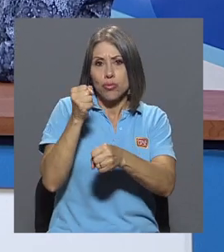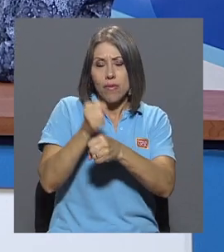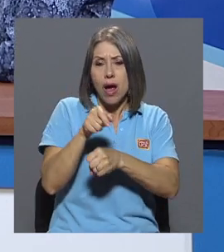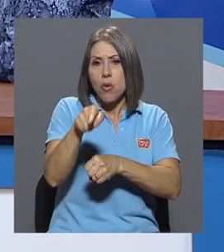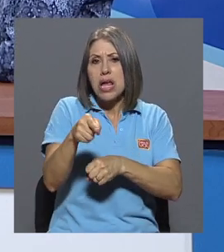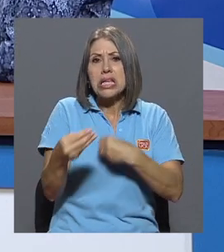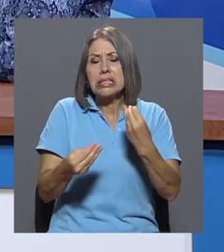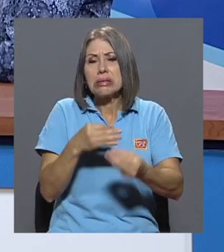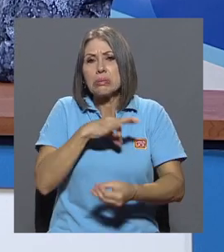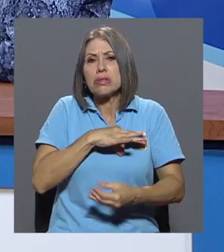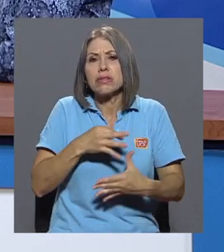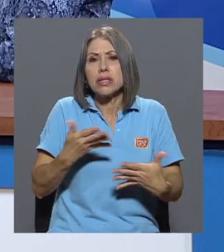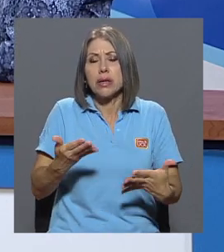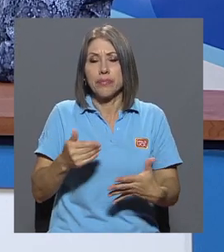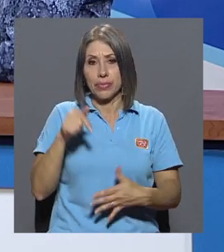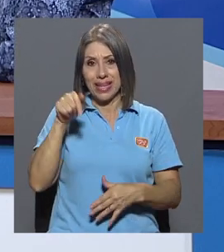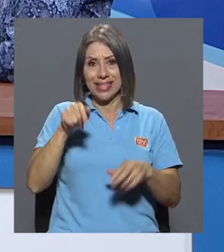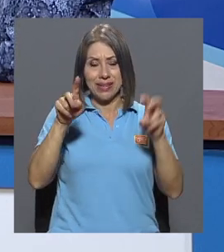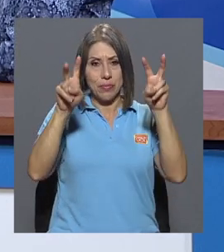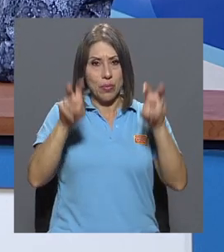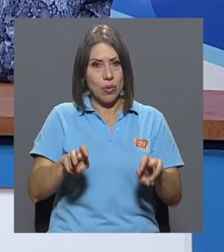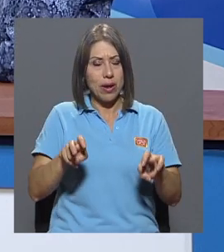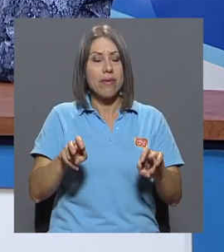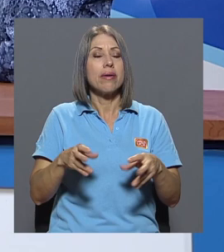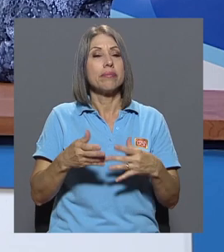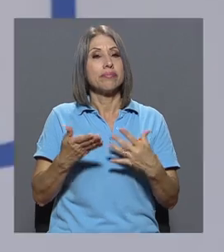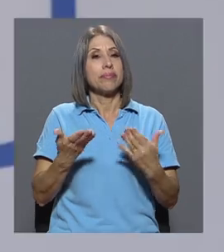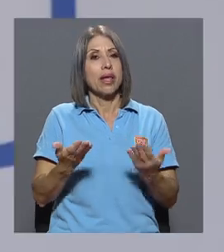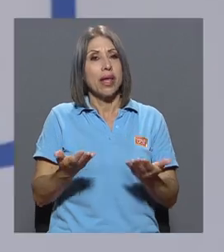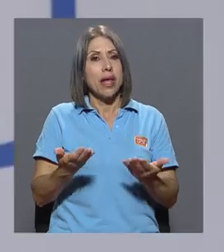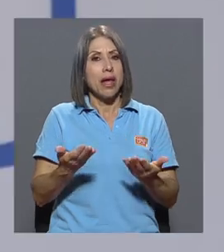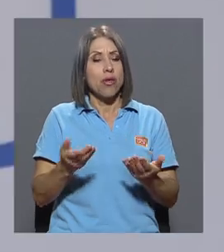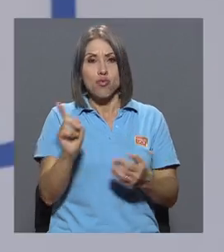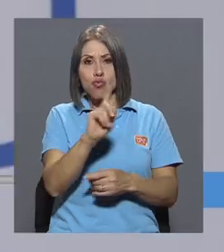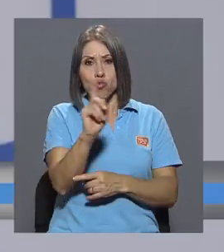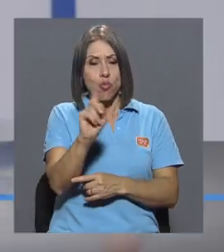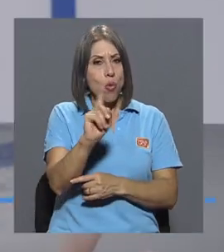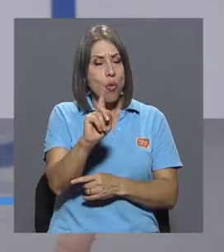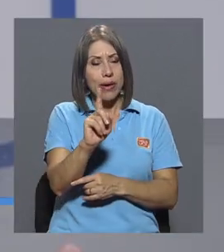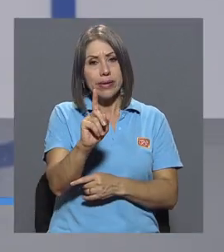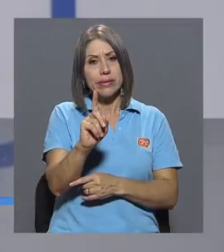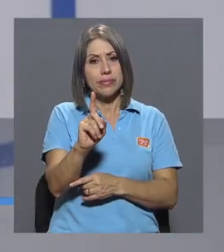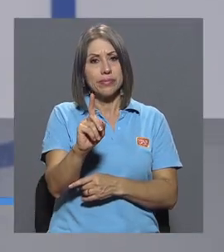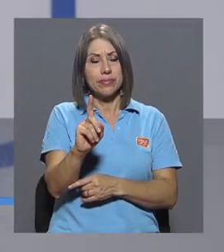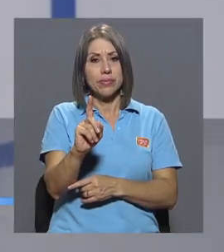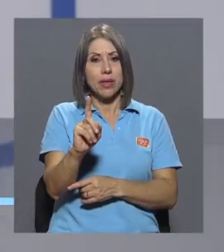es importante recalcar el hecho de que no va a ser digamos